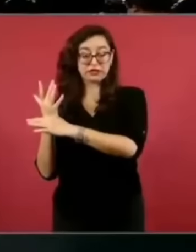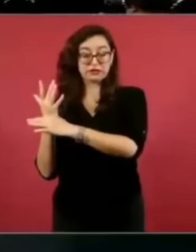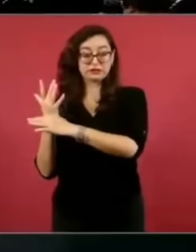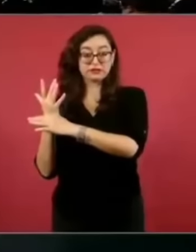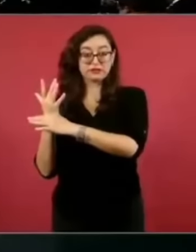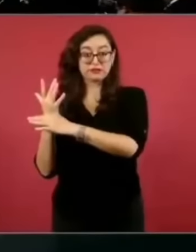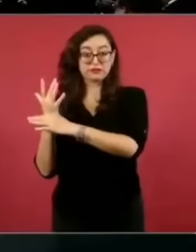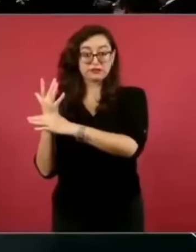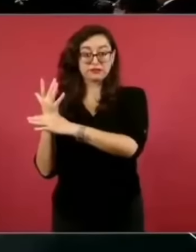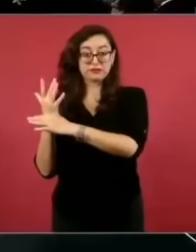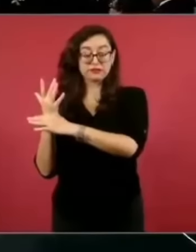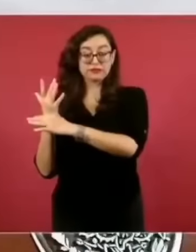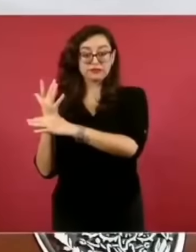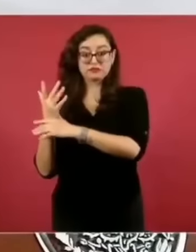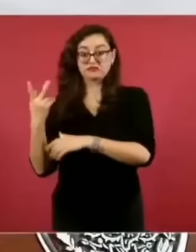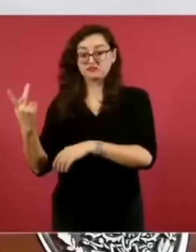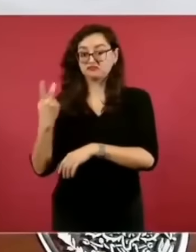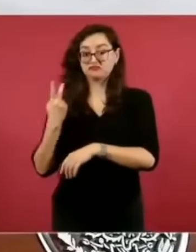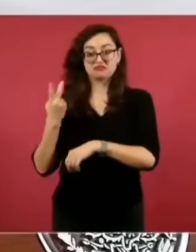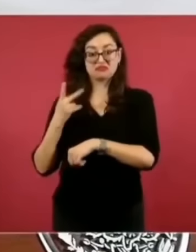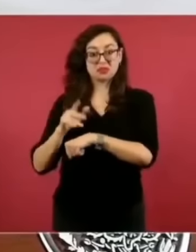yo no era amigo de él.